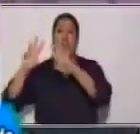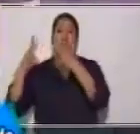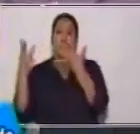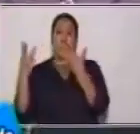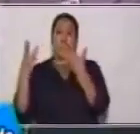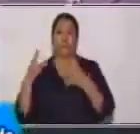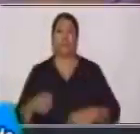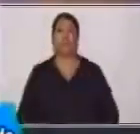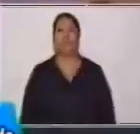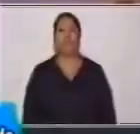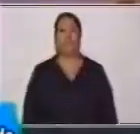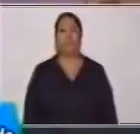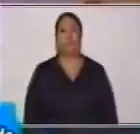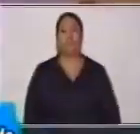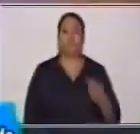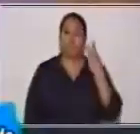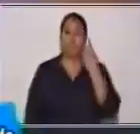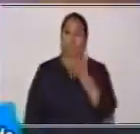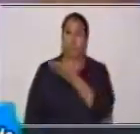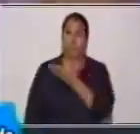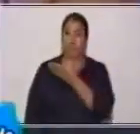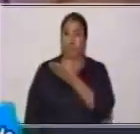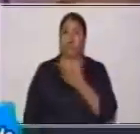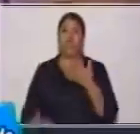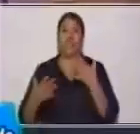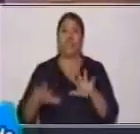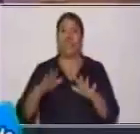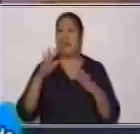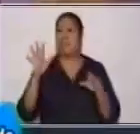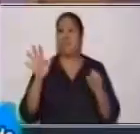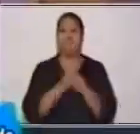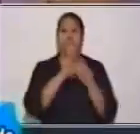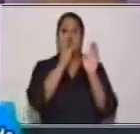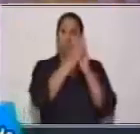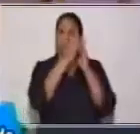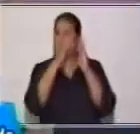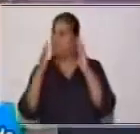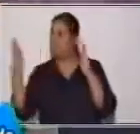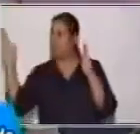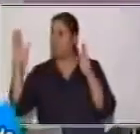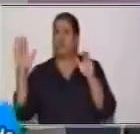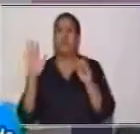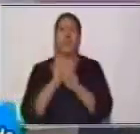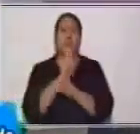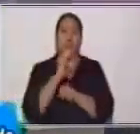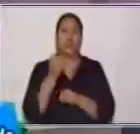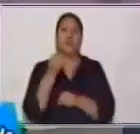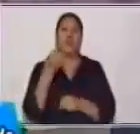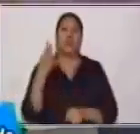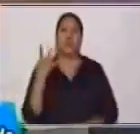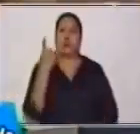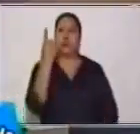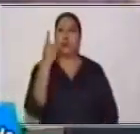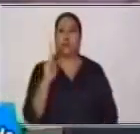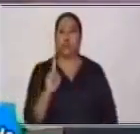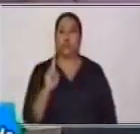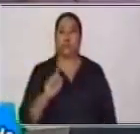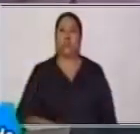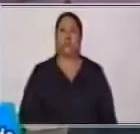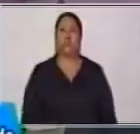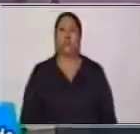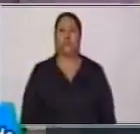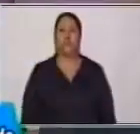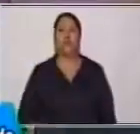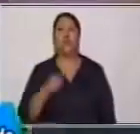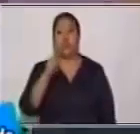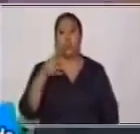18. Mire, aquí tiene usted ya ahora todo lo que son números enteros. Algo que usted sí está acostumbrado